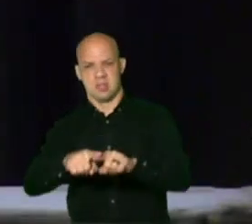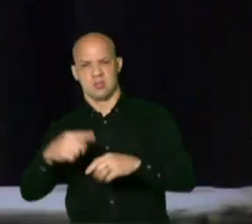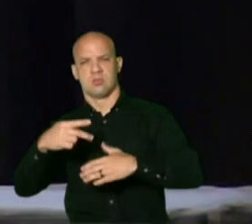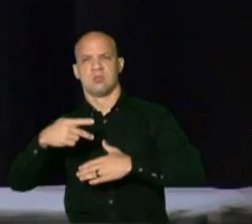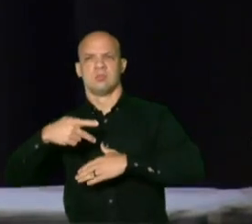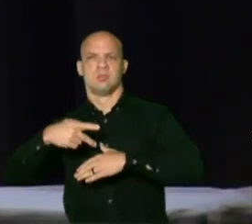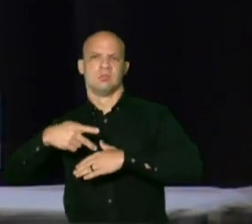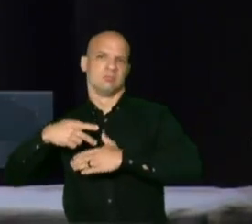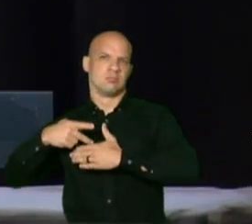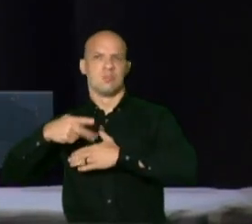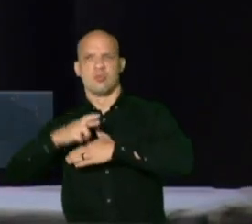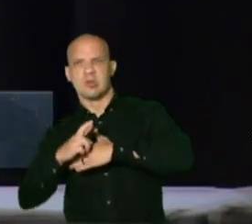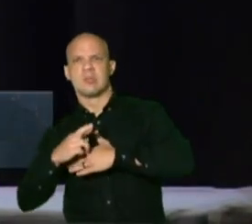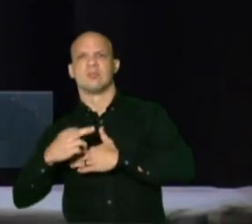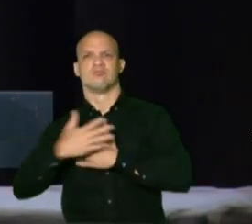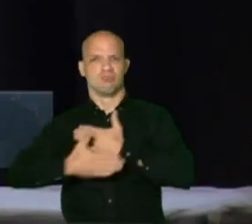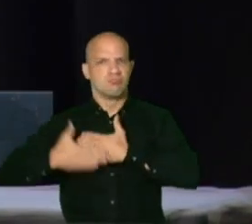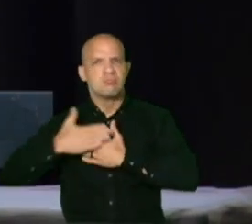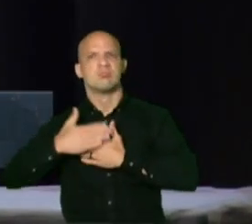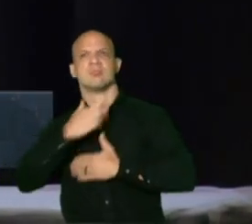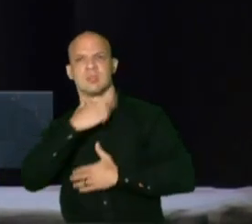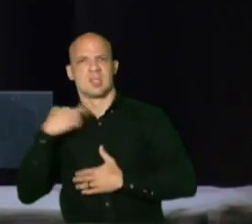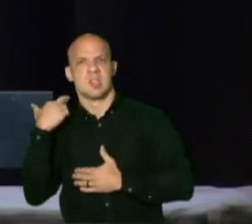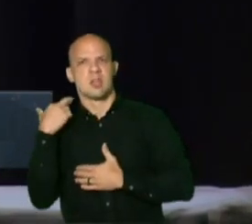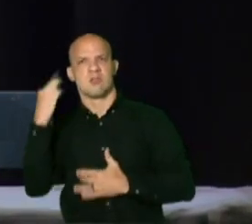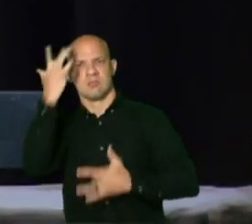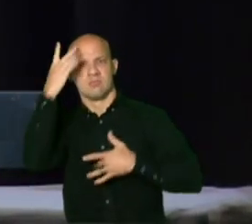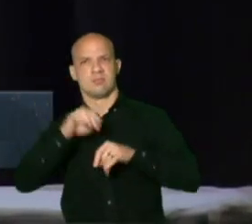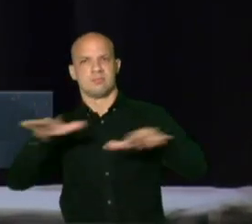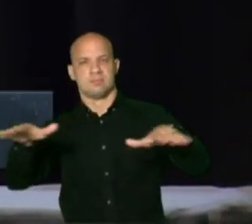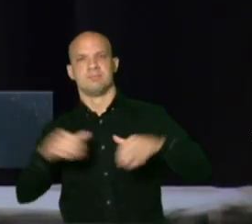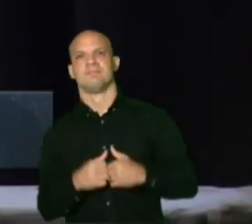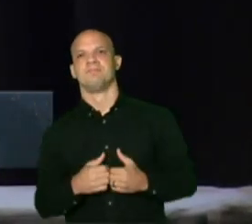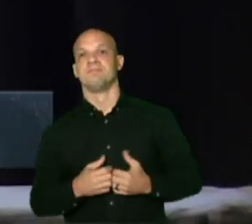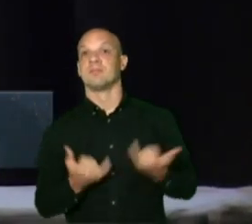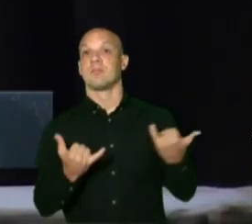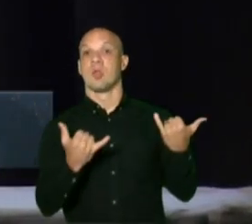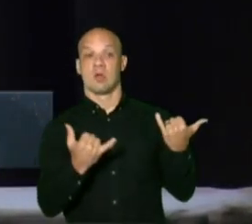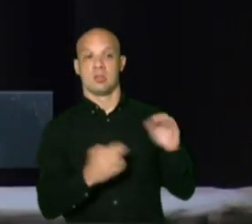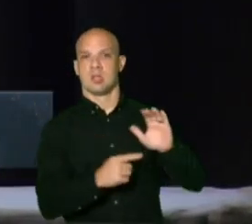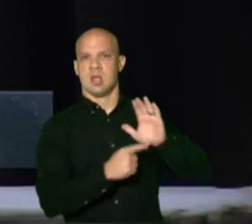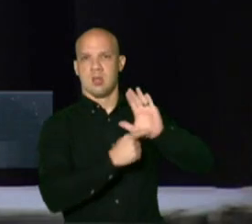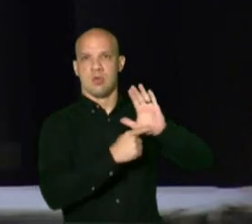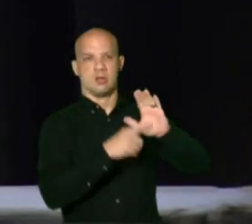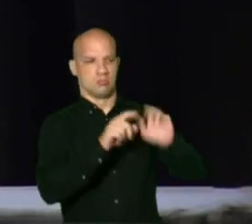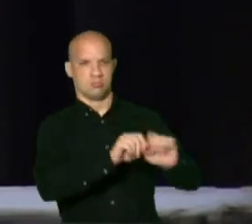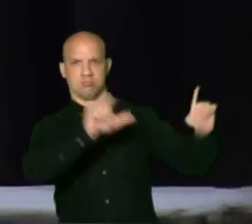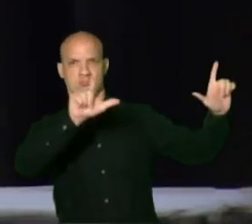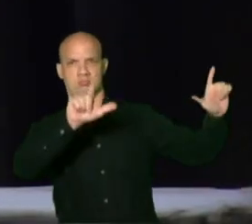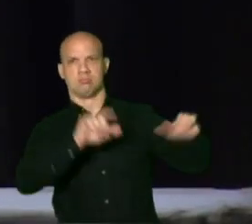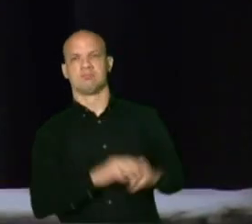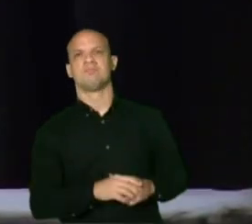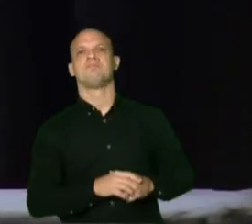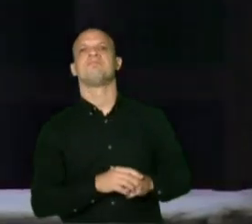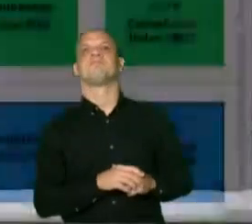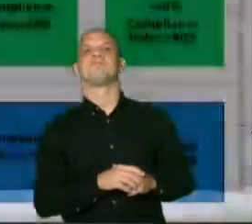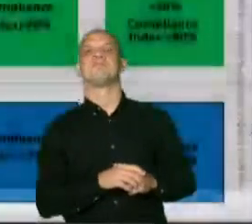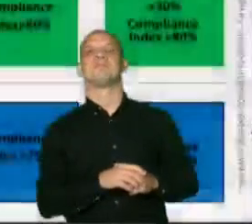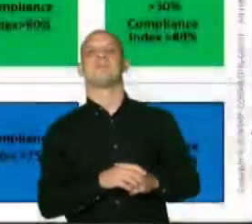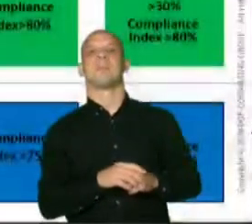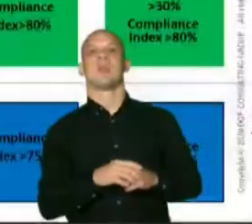país. Cuando vamos entonces directamente a los elementos del modelo, yendo a la próxima diapositiva,